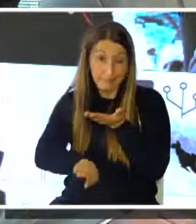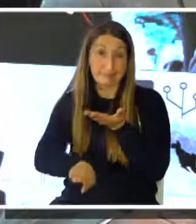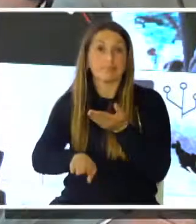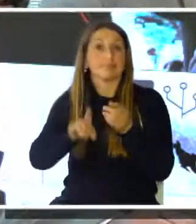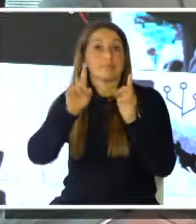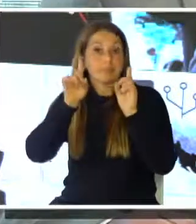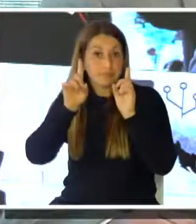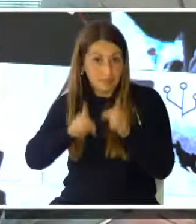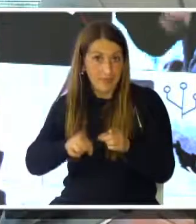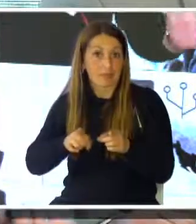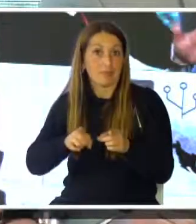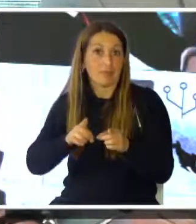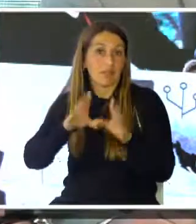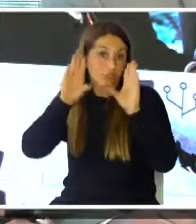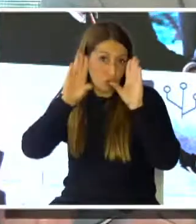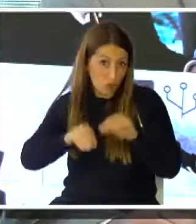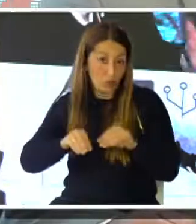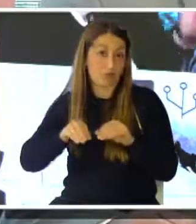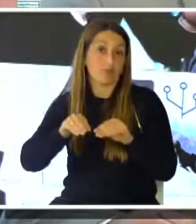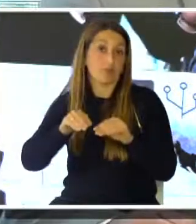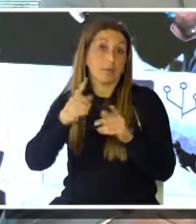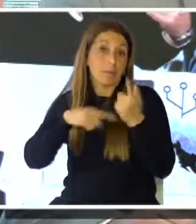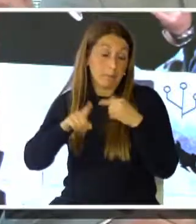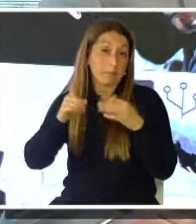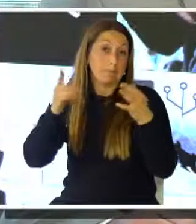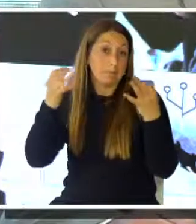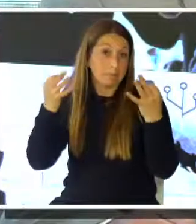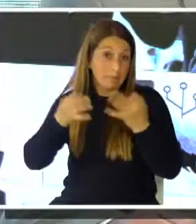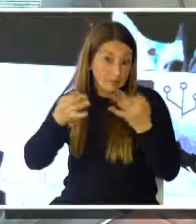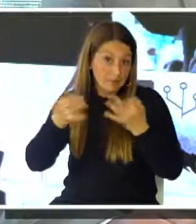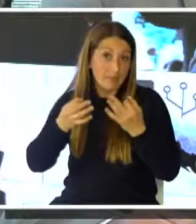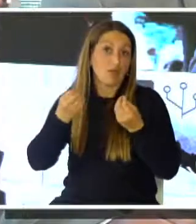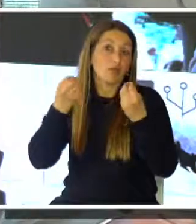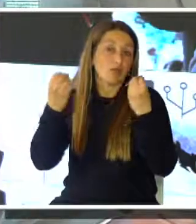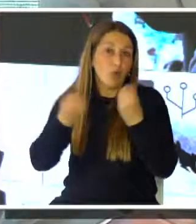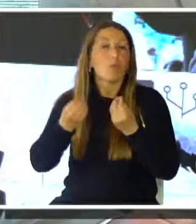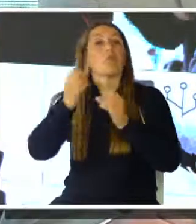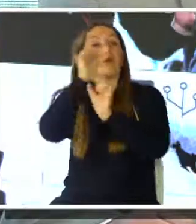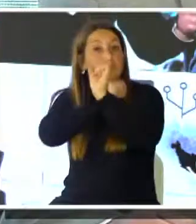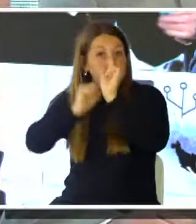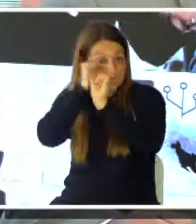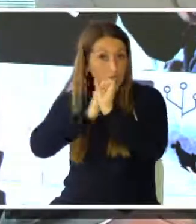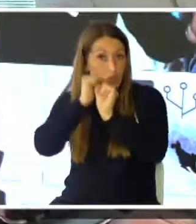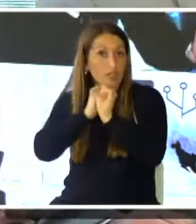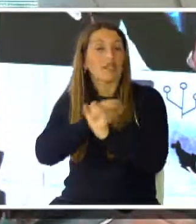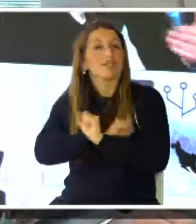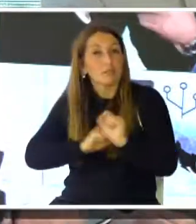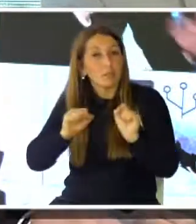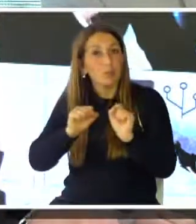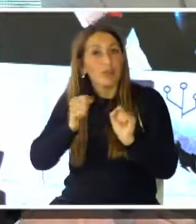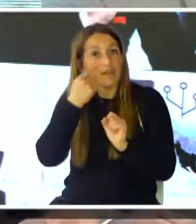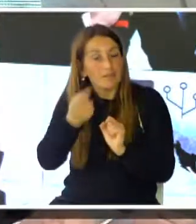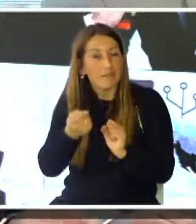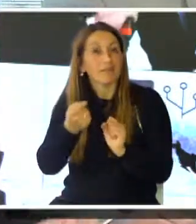todo lo que queda que después lo veremos pero la verdad que es como como la tecnología aplica a la diaria de los